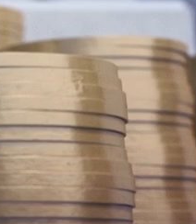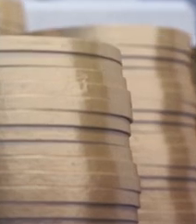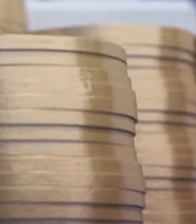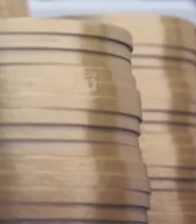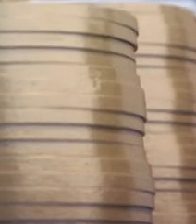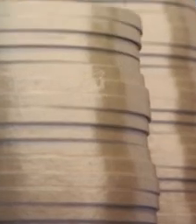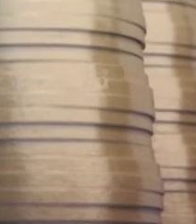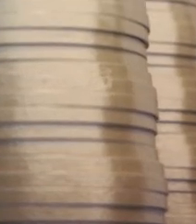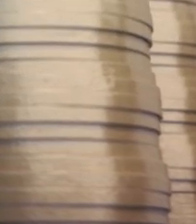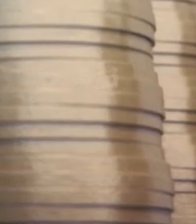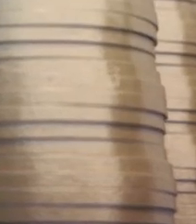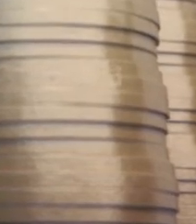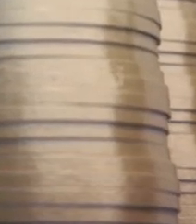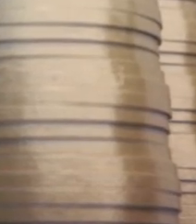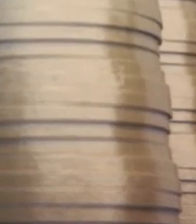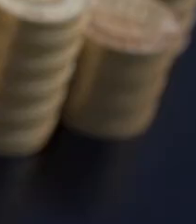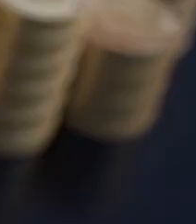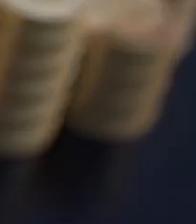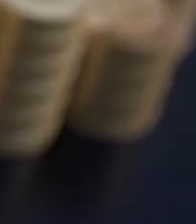Música